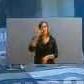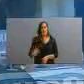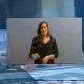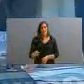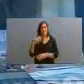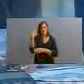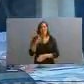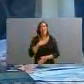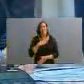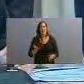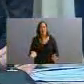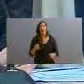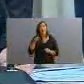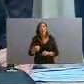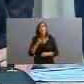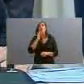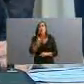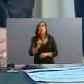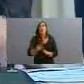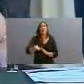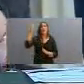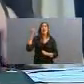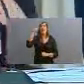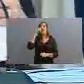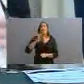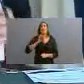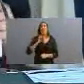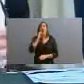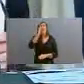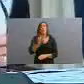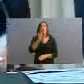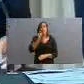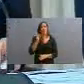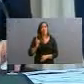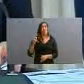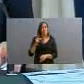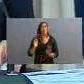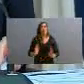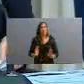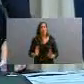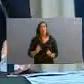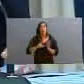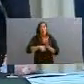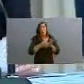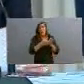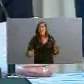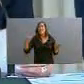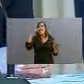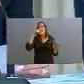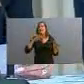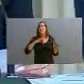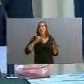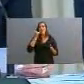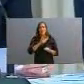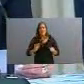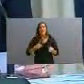dijo hace 7 años. En estos 7 años hemos subido muchos